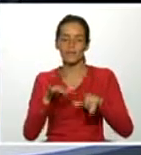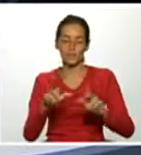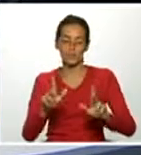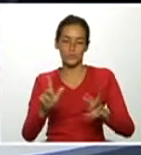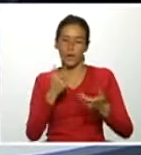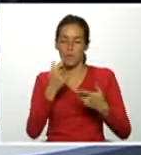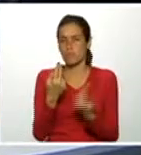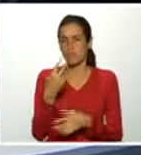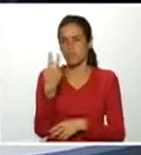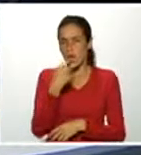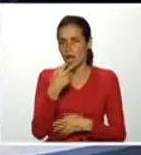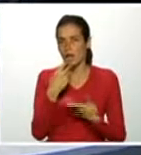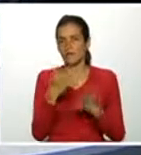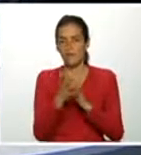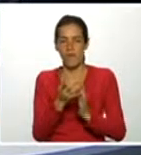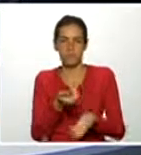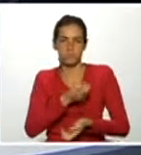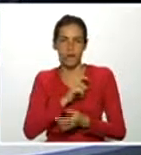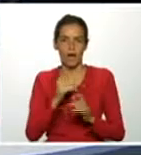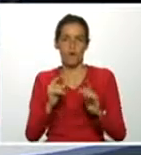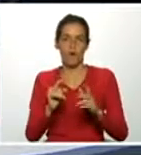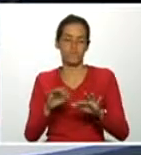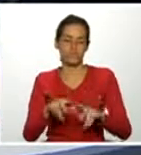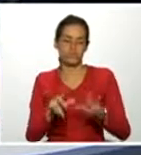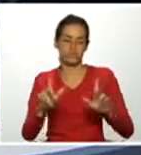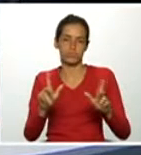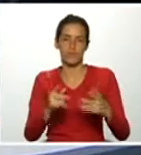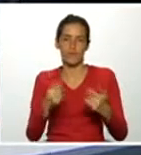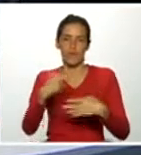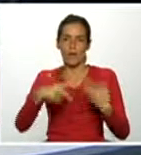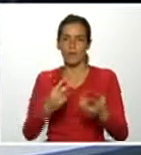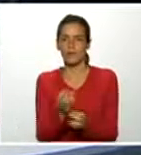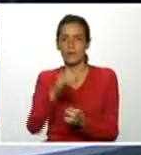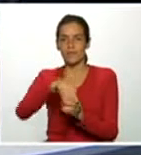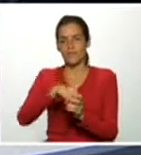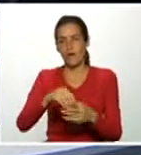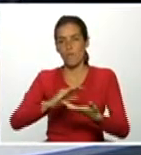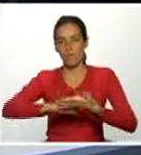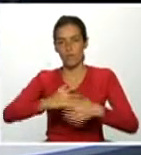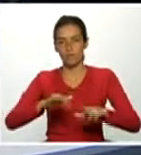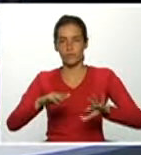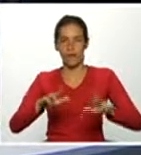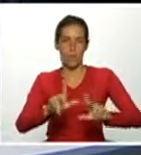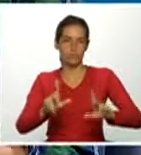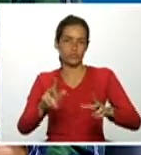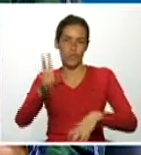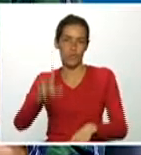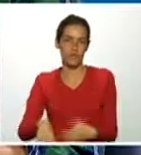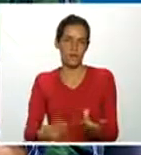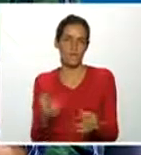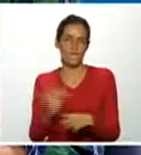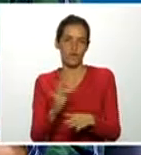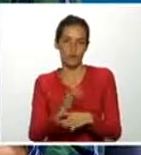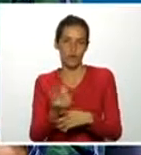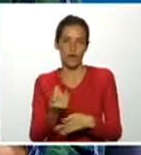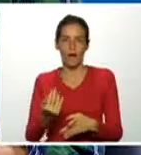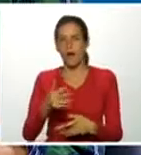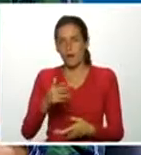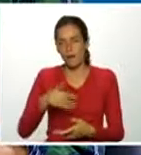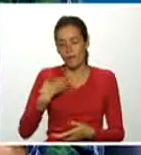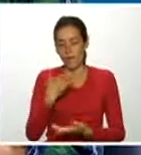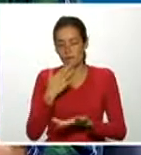hermoso castellano, en el área de programas informáticos, los programas que introducimos en las computadoras todos los días para que las computadoras nos sirvan como herramienta para